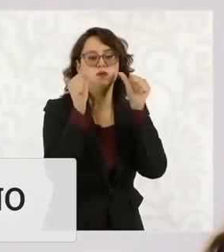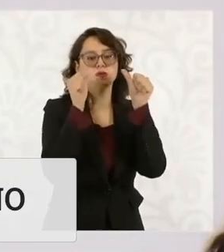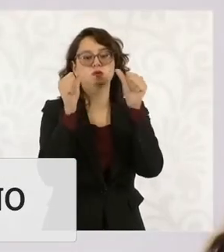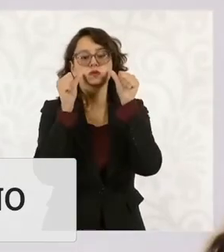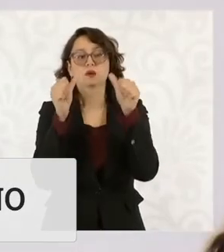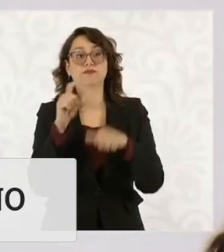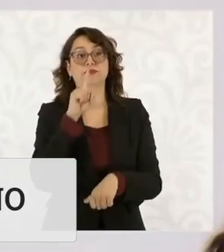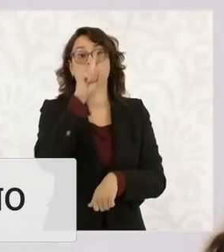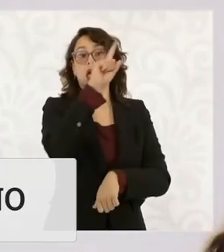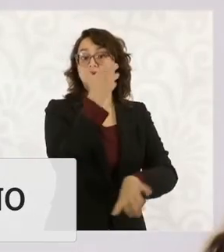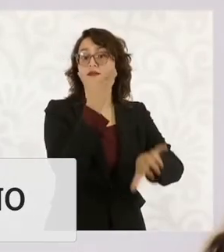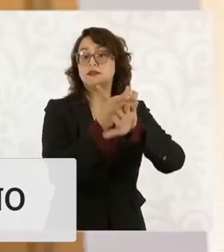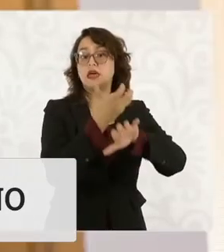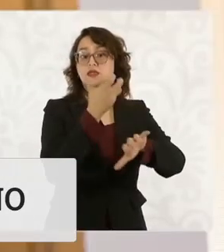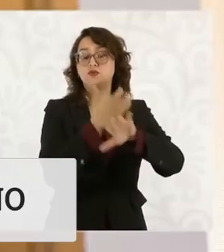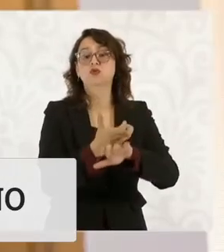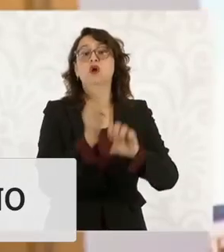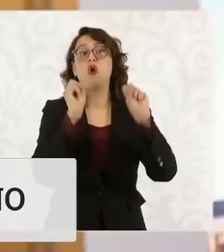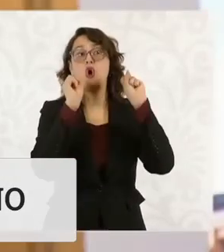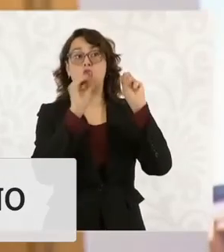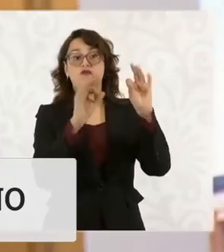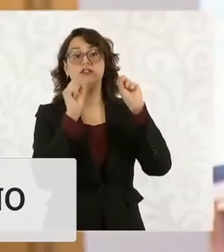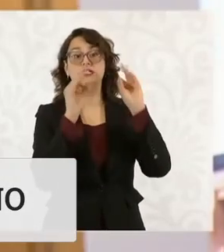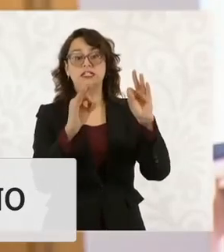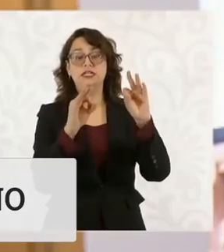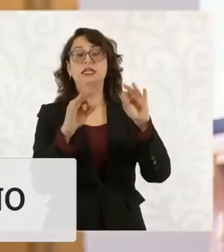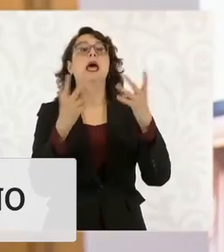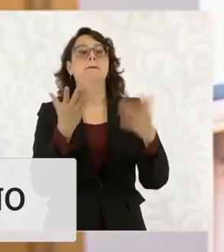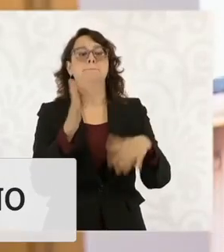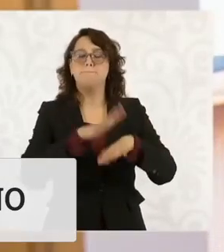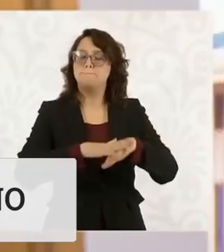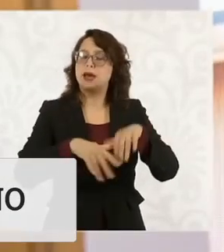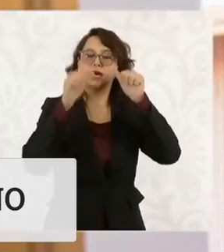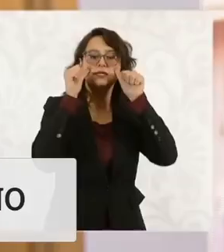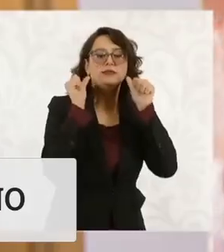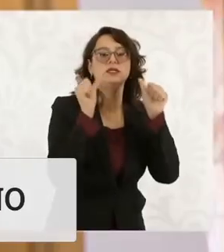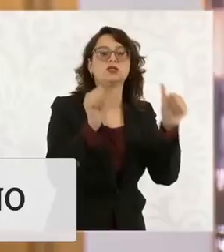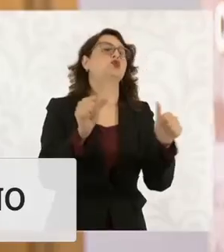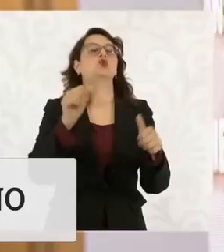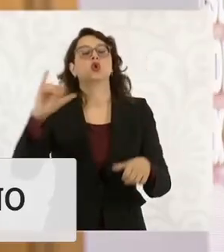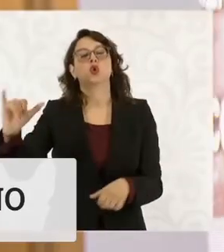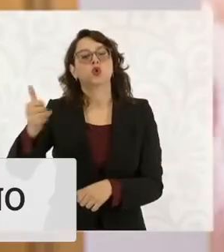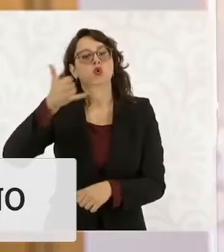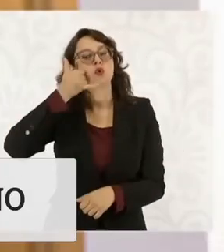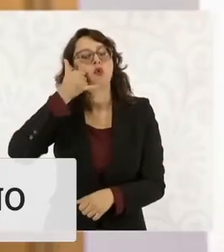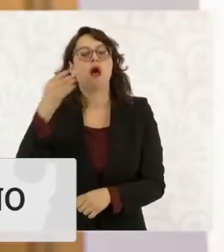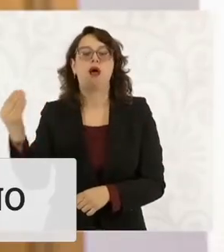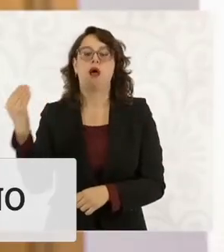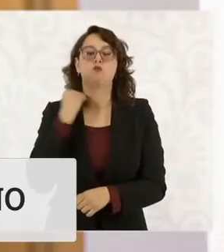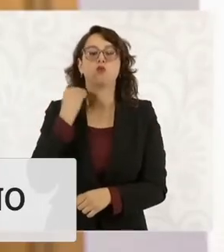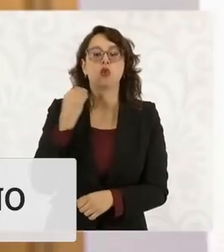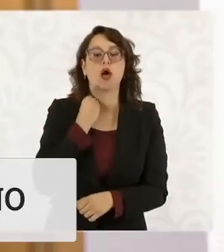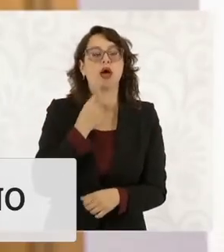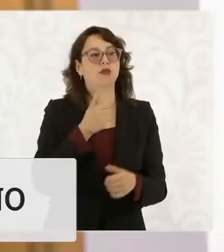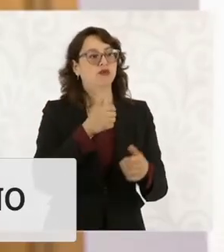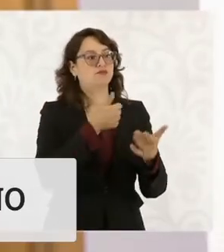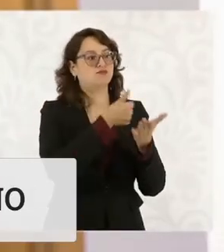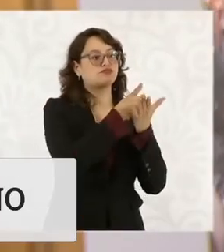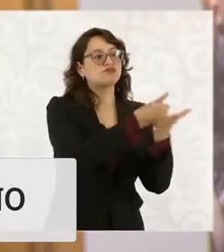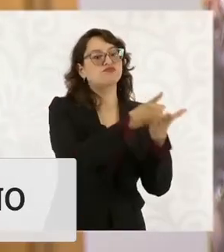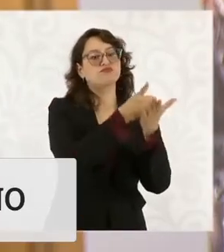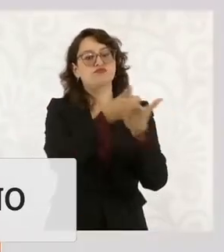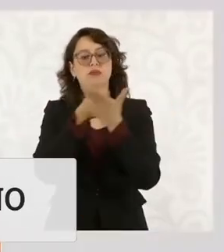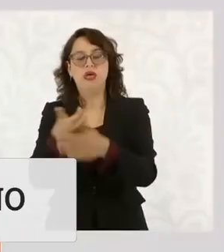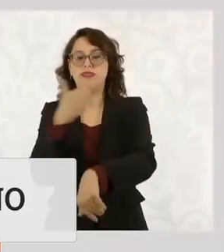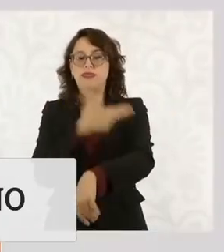Unidos reforzamos la atención consular, la línea migrante, la contratación de abogados y la simplificación